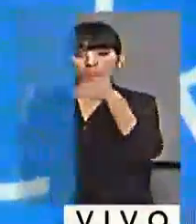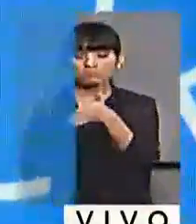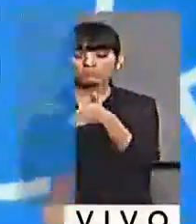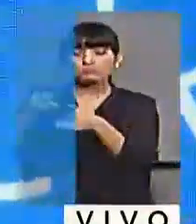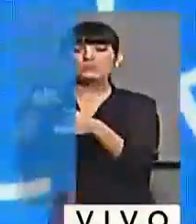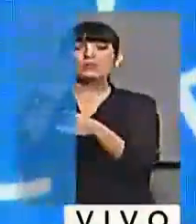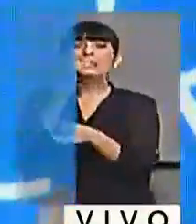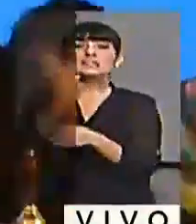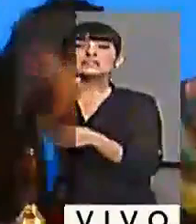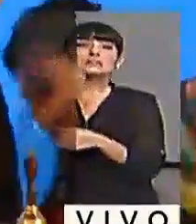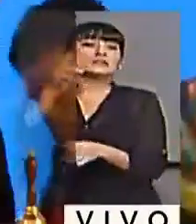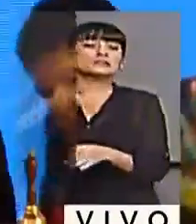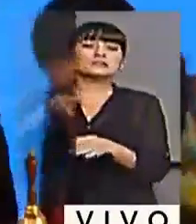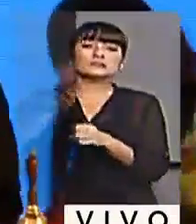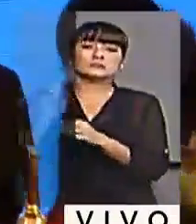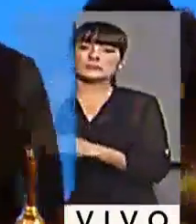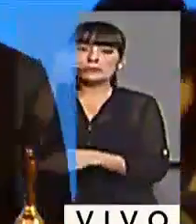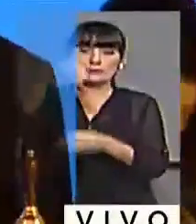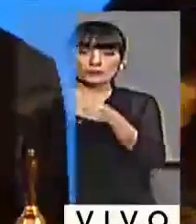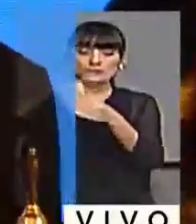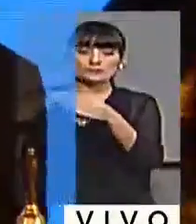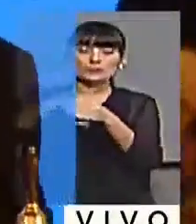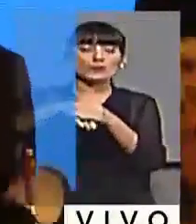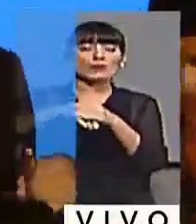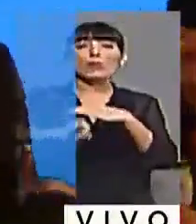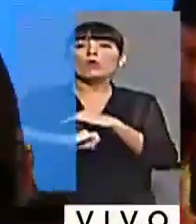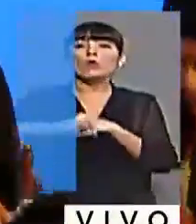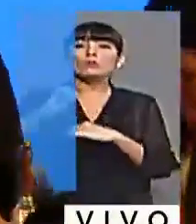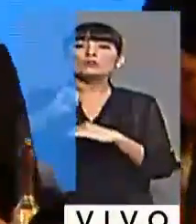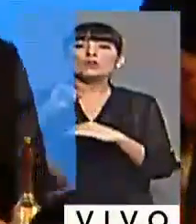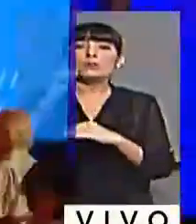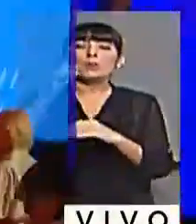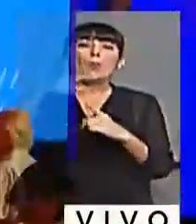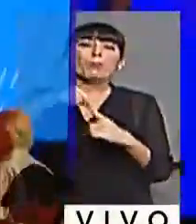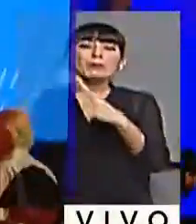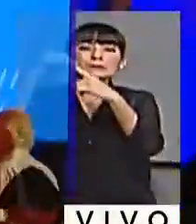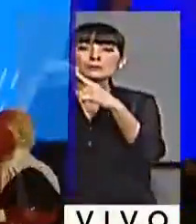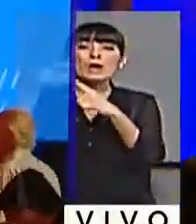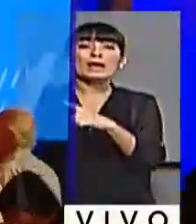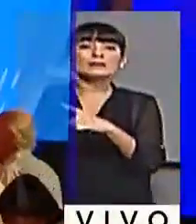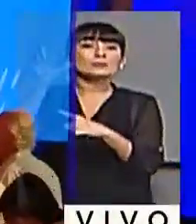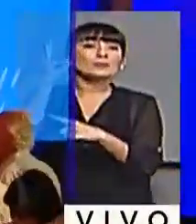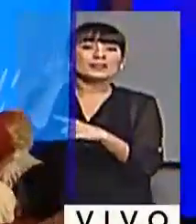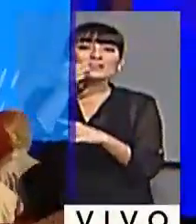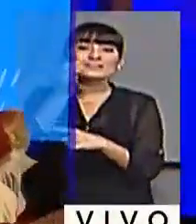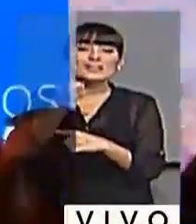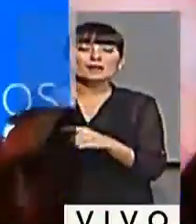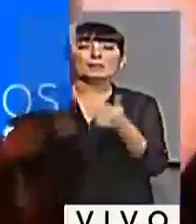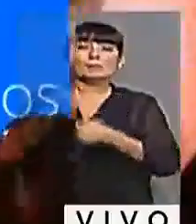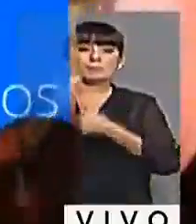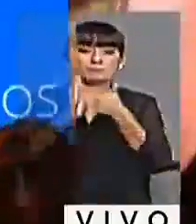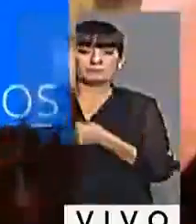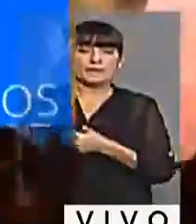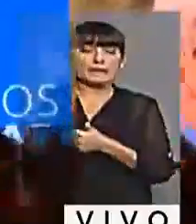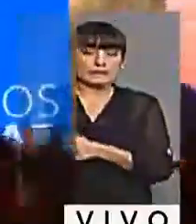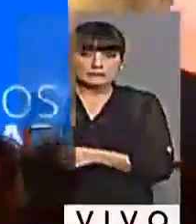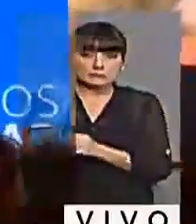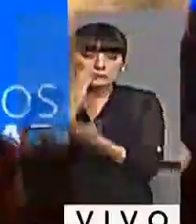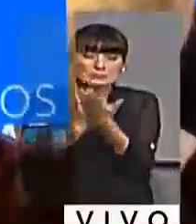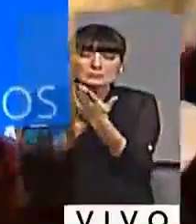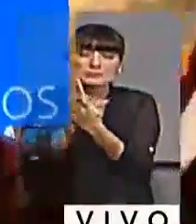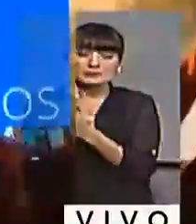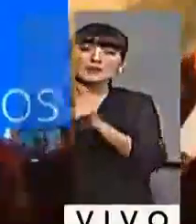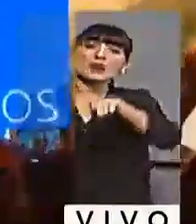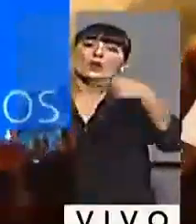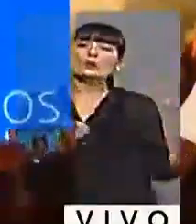no someterse a primarias contradice los principios que la misma senadora defendía cuando su candidatura era incipiente. Otros defienden la legitimidad